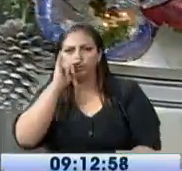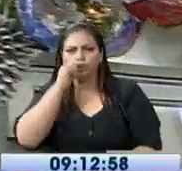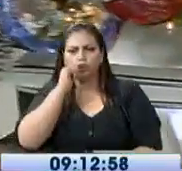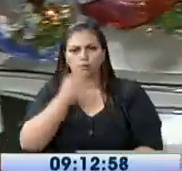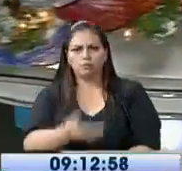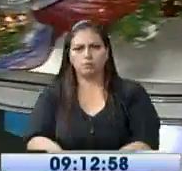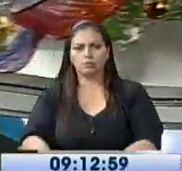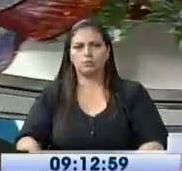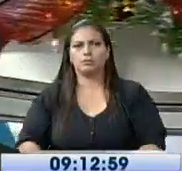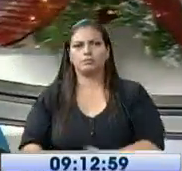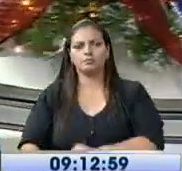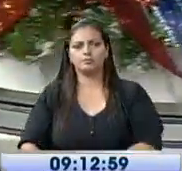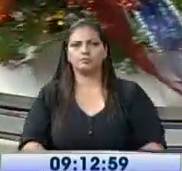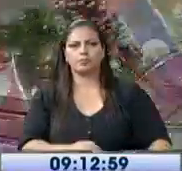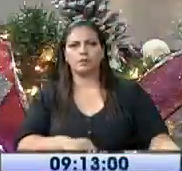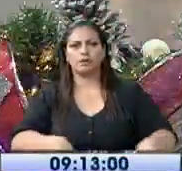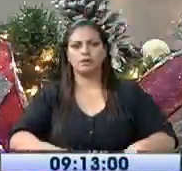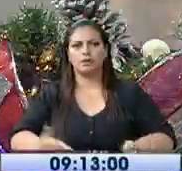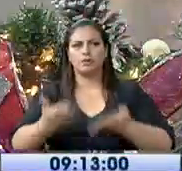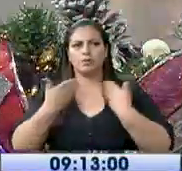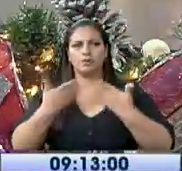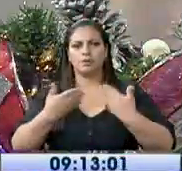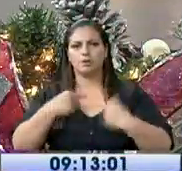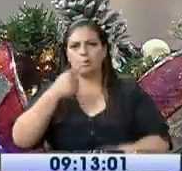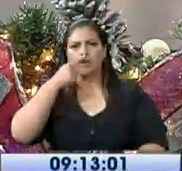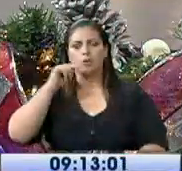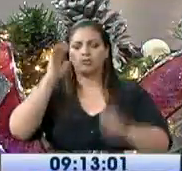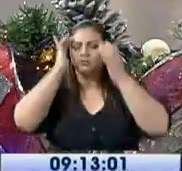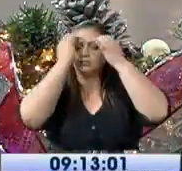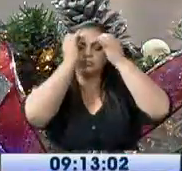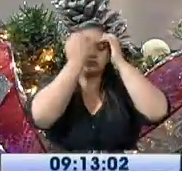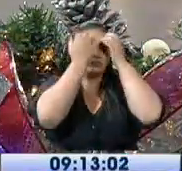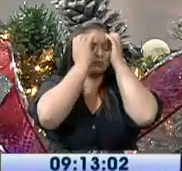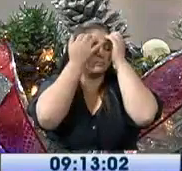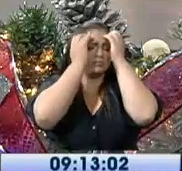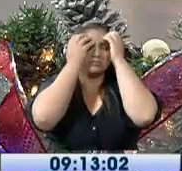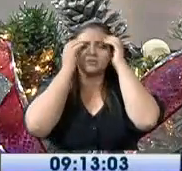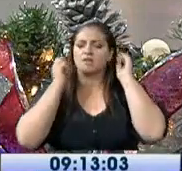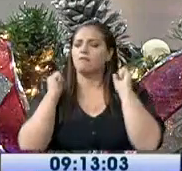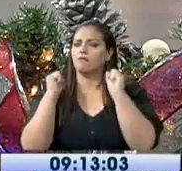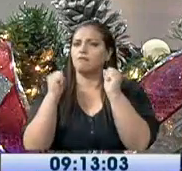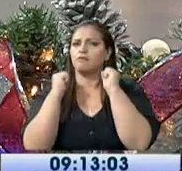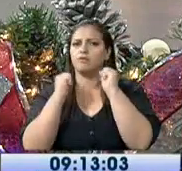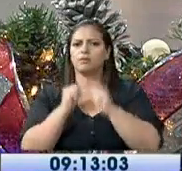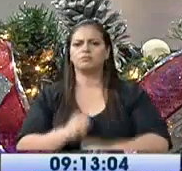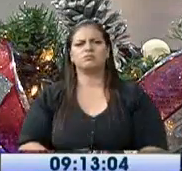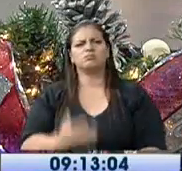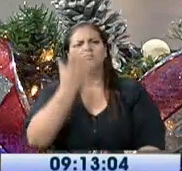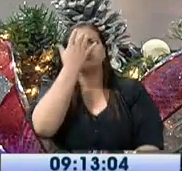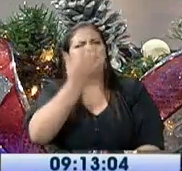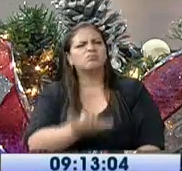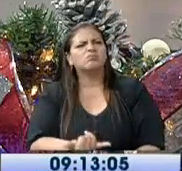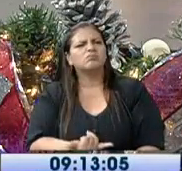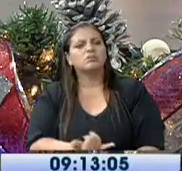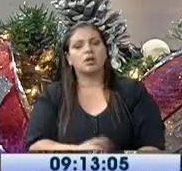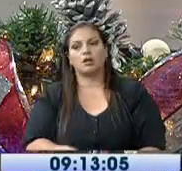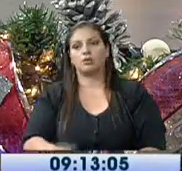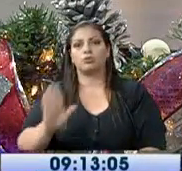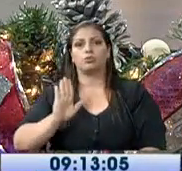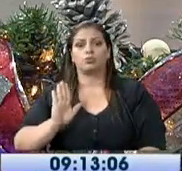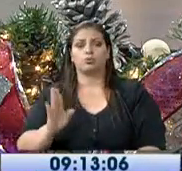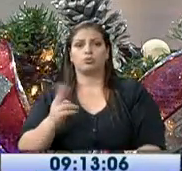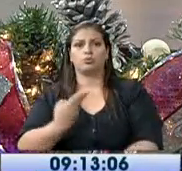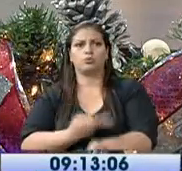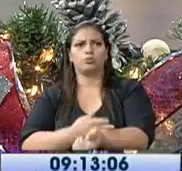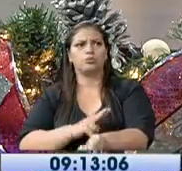Bueno, y ahora les contamos que en Guayaquil un hombre está desesperado por la situación crítica que vive su sobrino, quien tiene 2 años